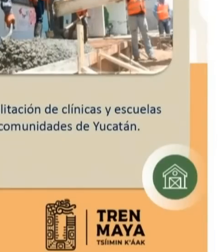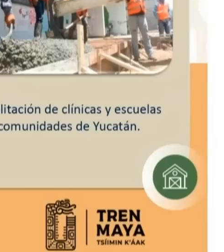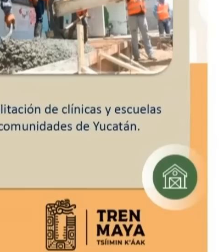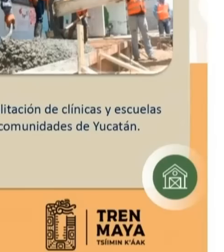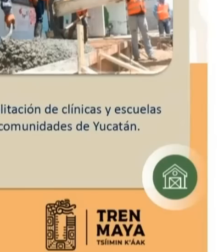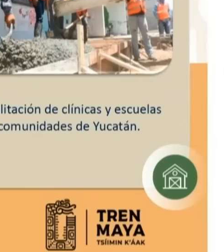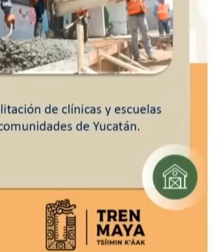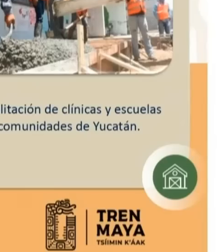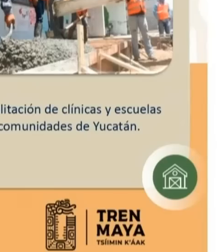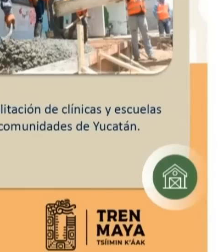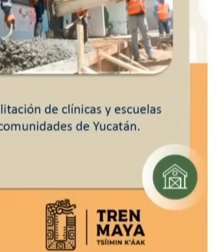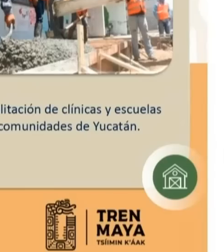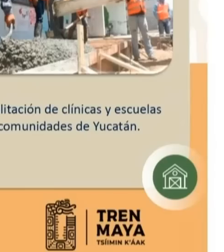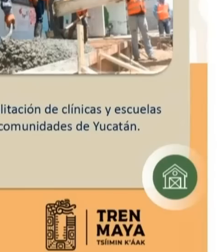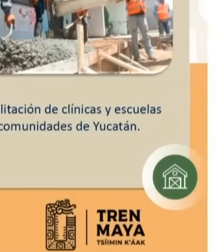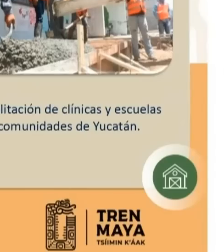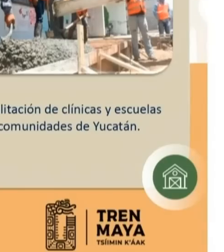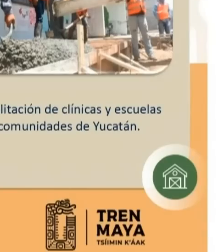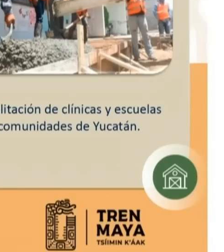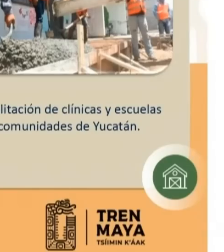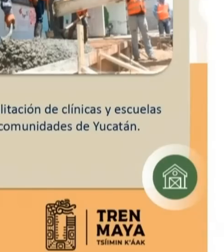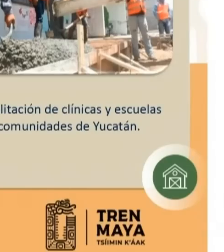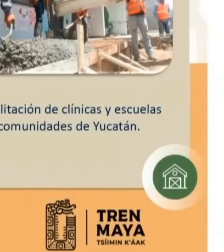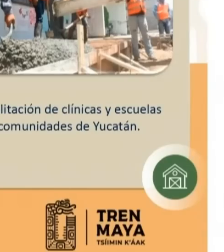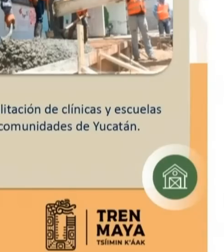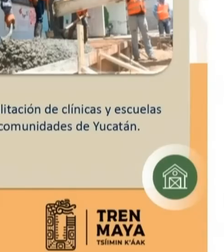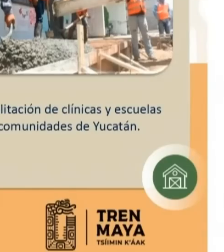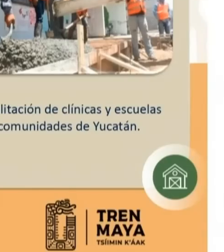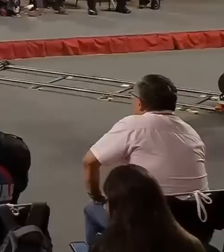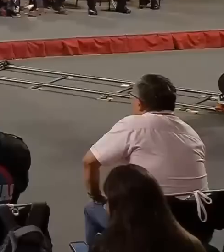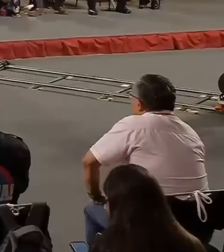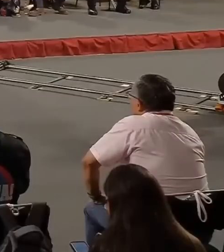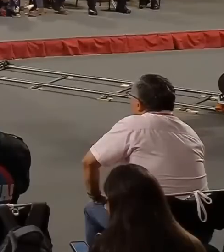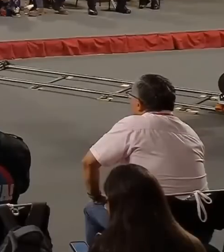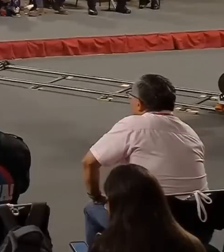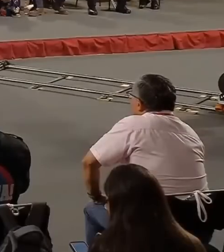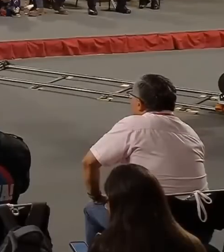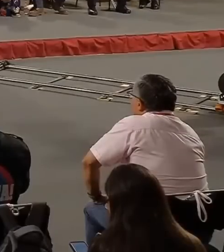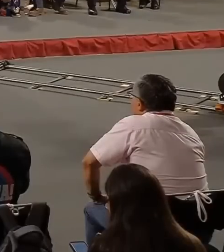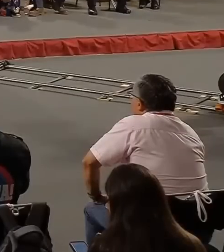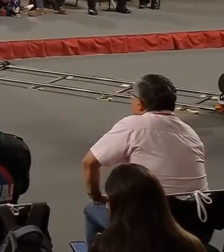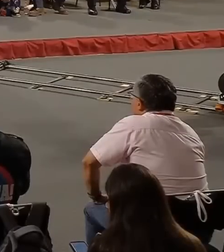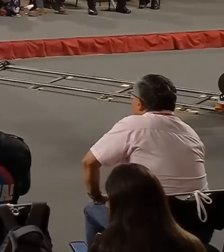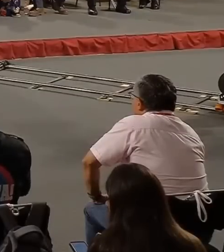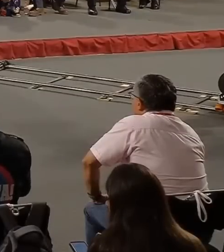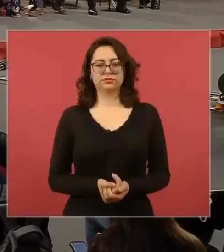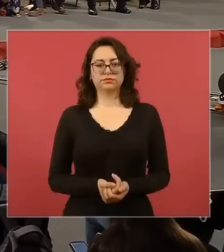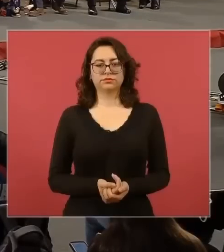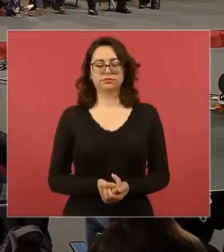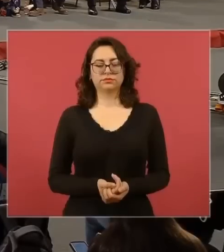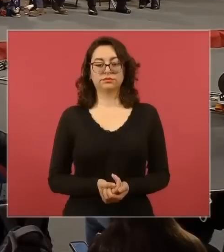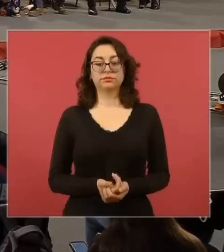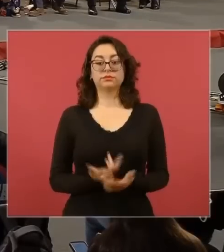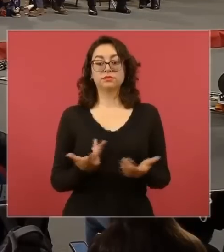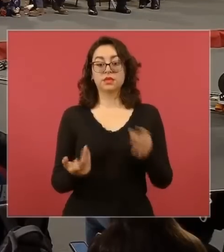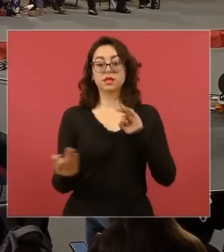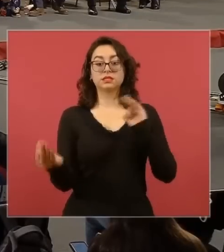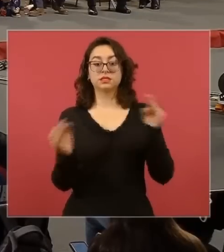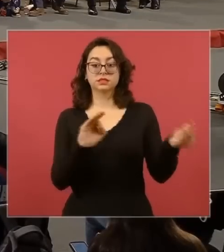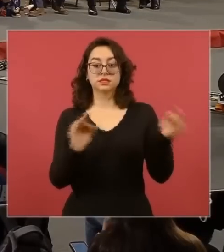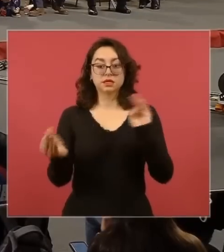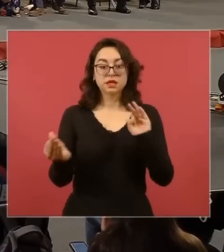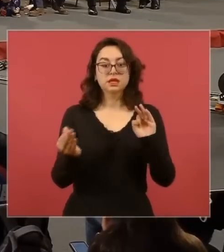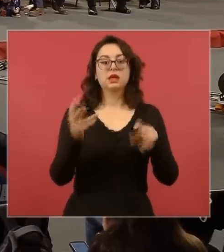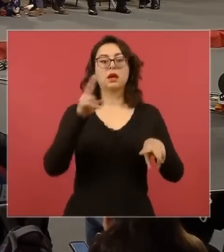de espacios deportivos, rehabilitaciones de calles en los municipios de Yucatán y Campeche, así como la rehabilitación de clínicas y algunas escuelas